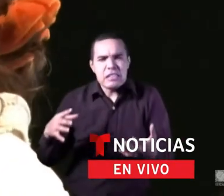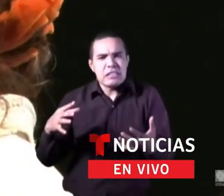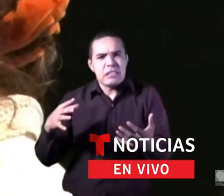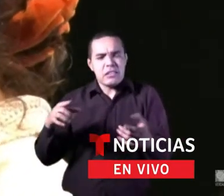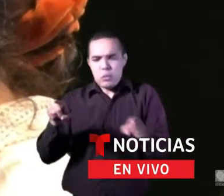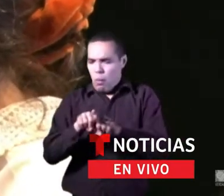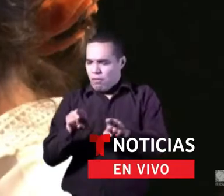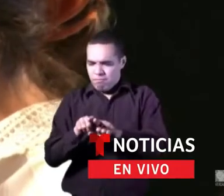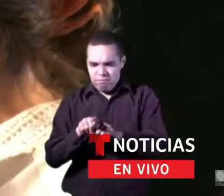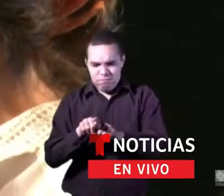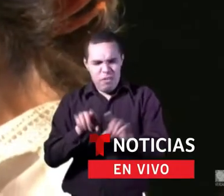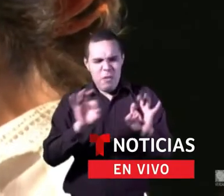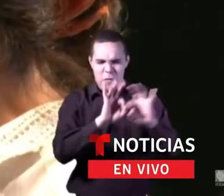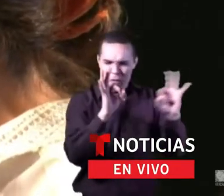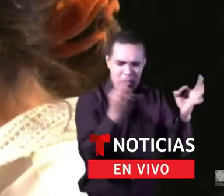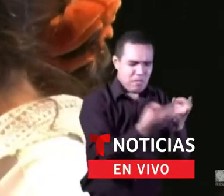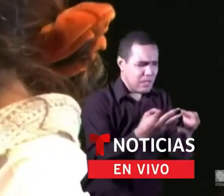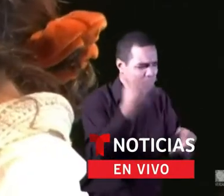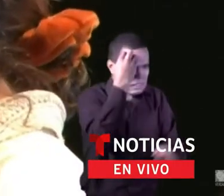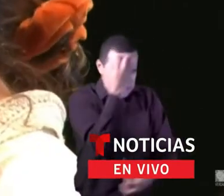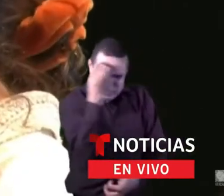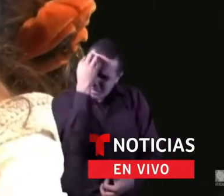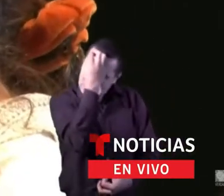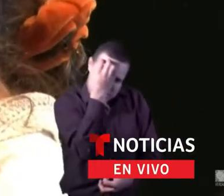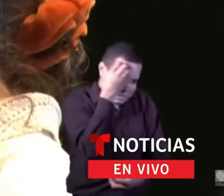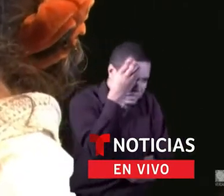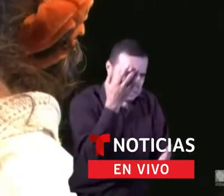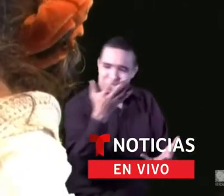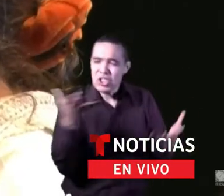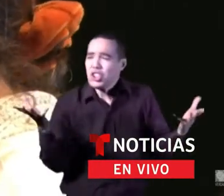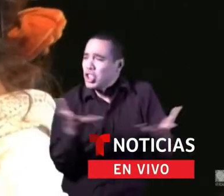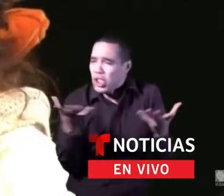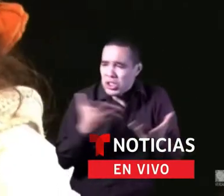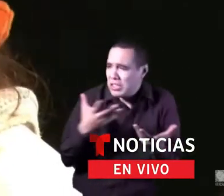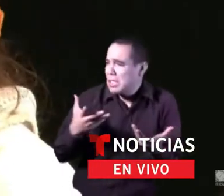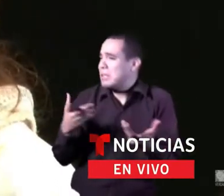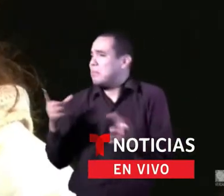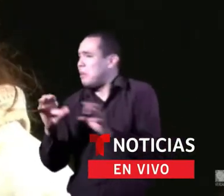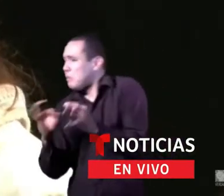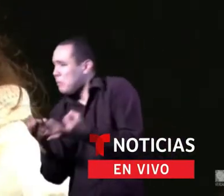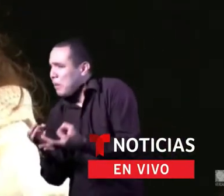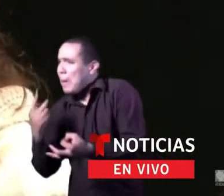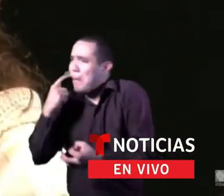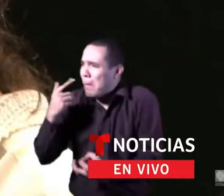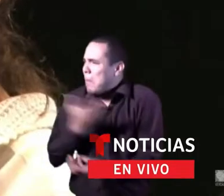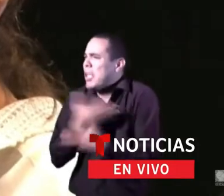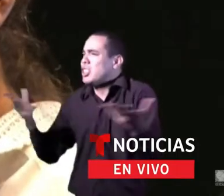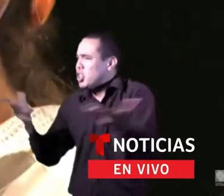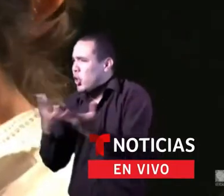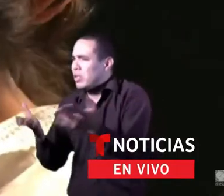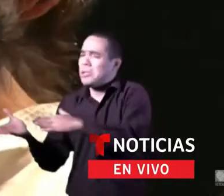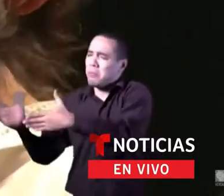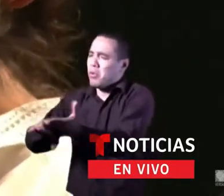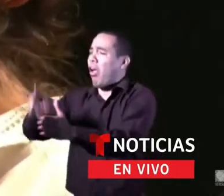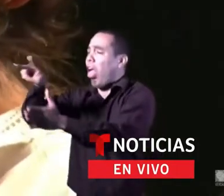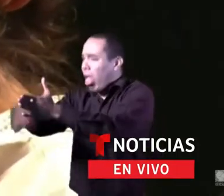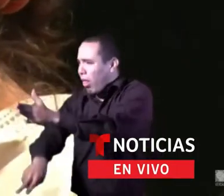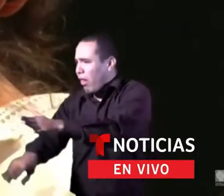familia de seguir buscando el cuerpo de su papá o de su mamá